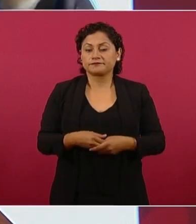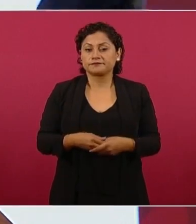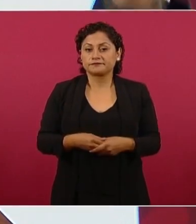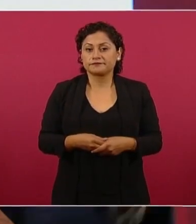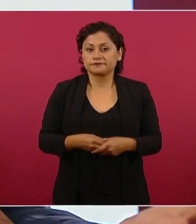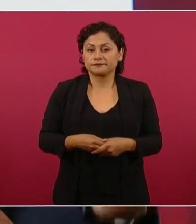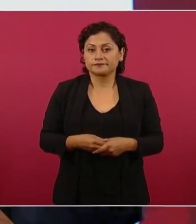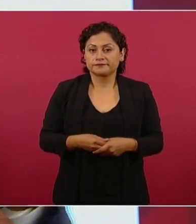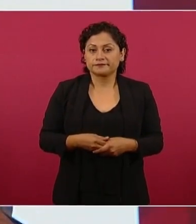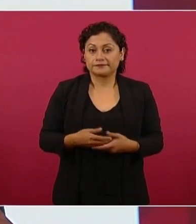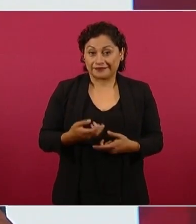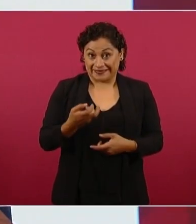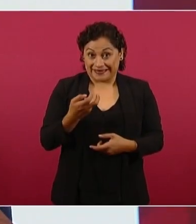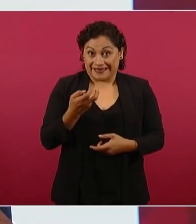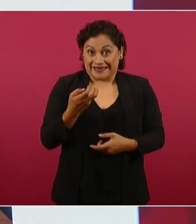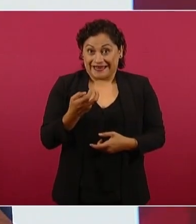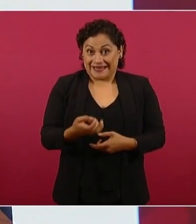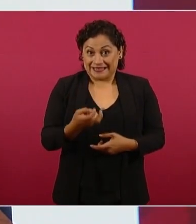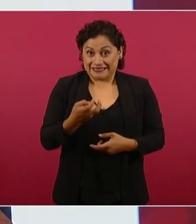¿qué van a entenderlo?